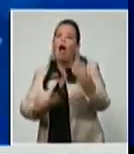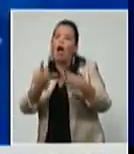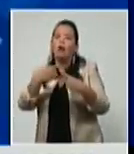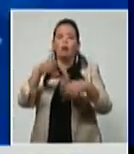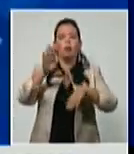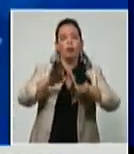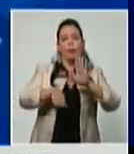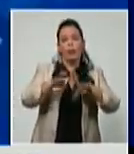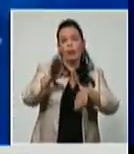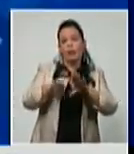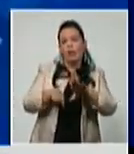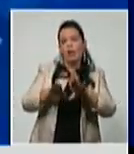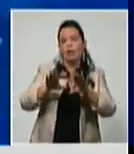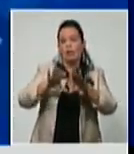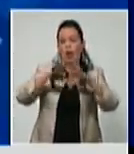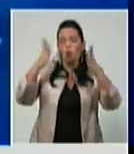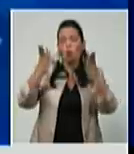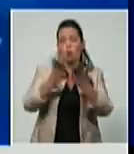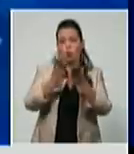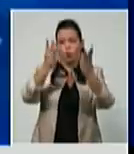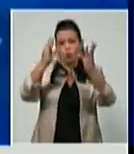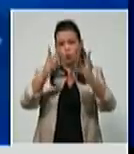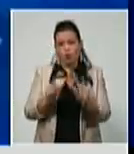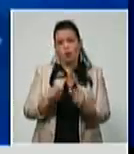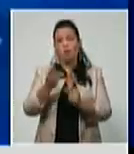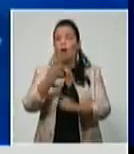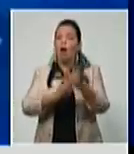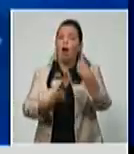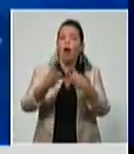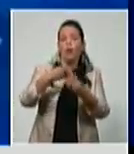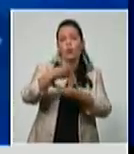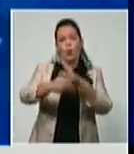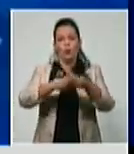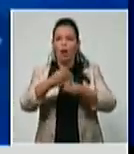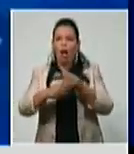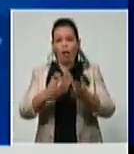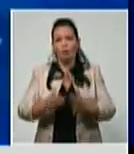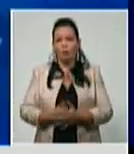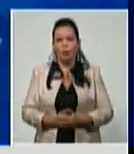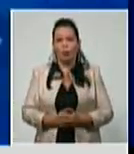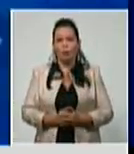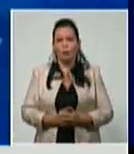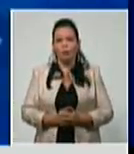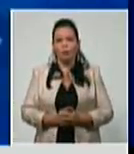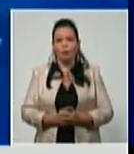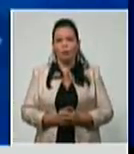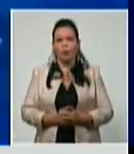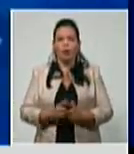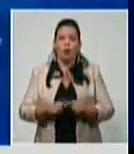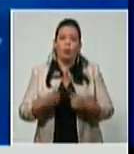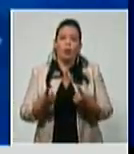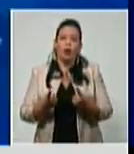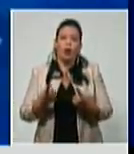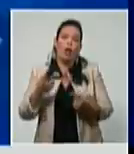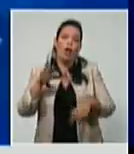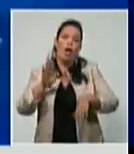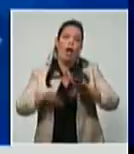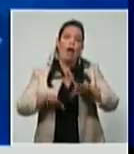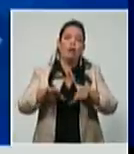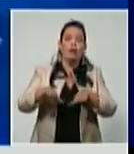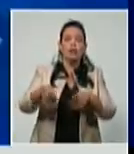y además con modificaciones que se están haciendo. A veces se logran medios diagnósticos, quisiéramos